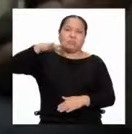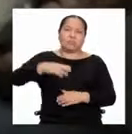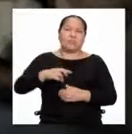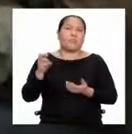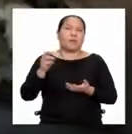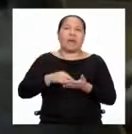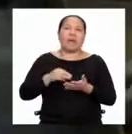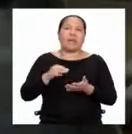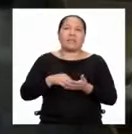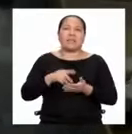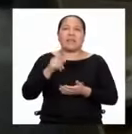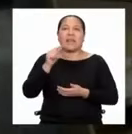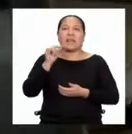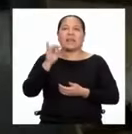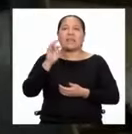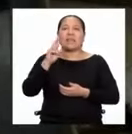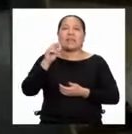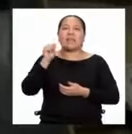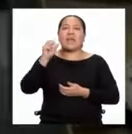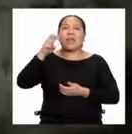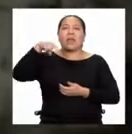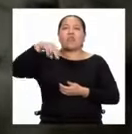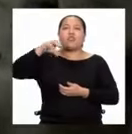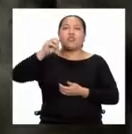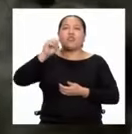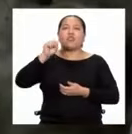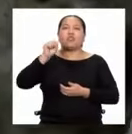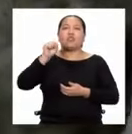Rex.